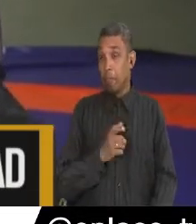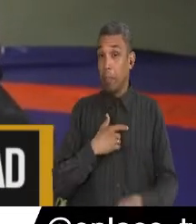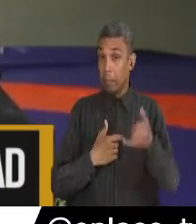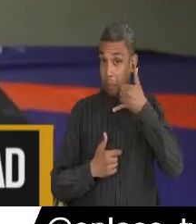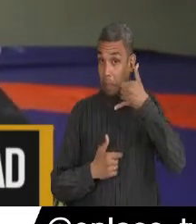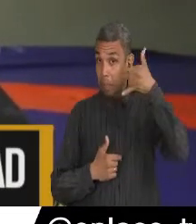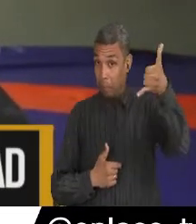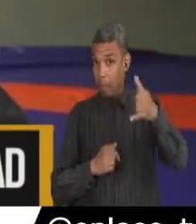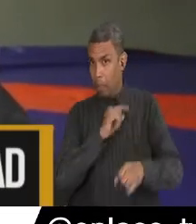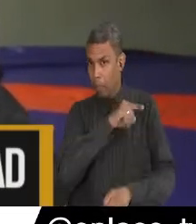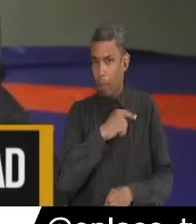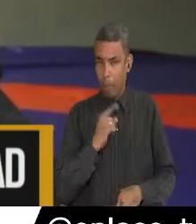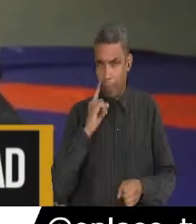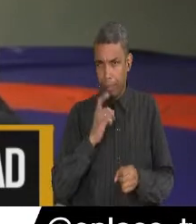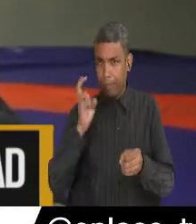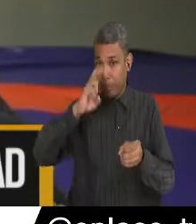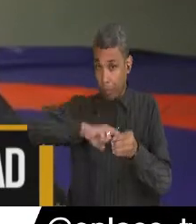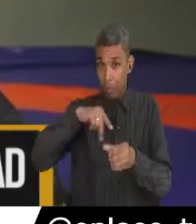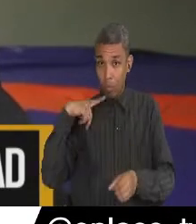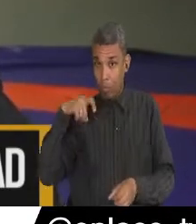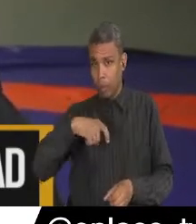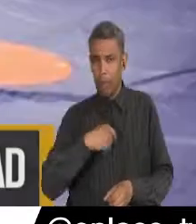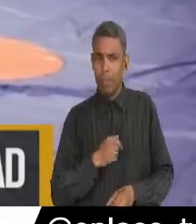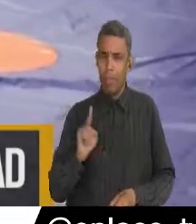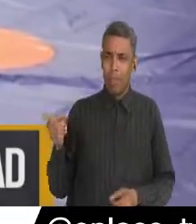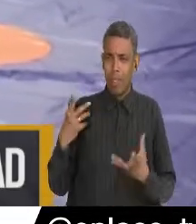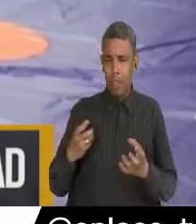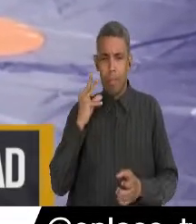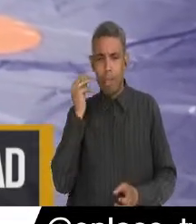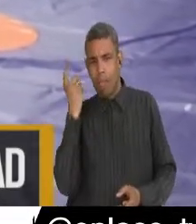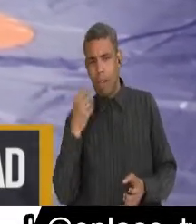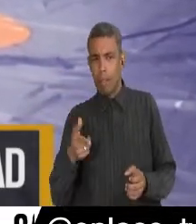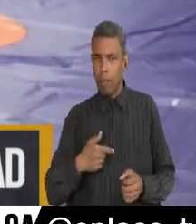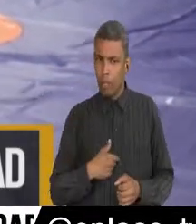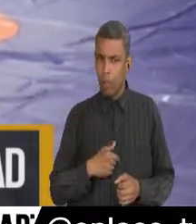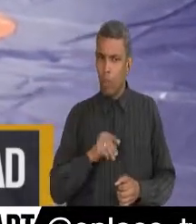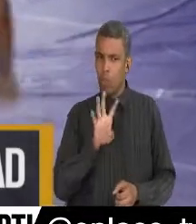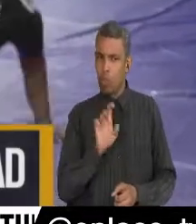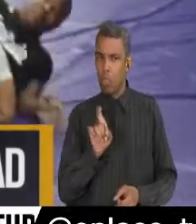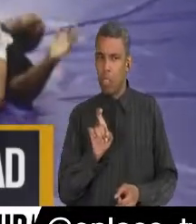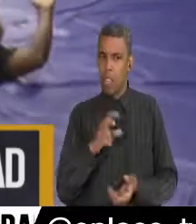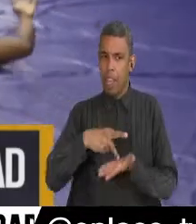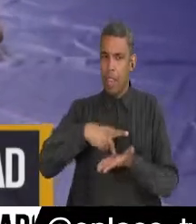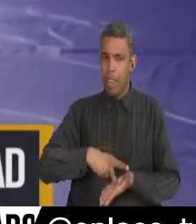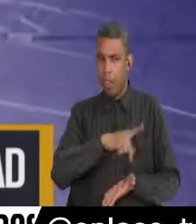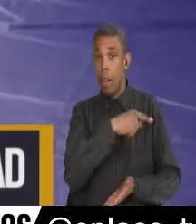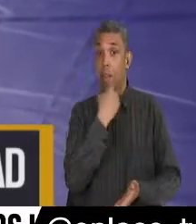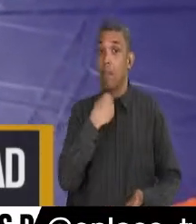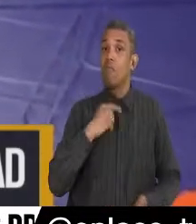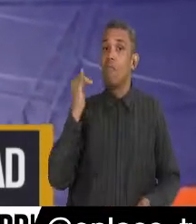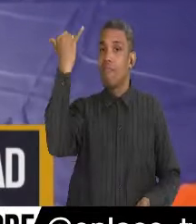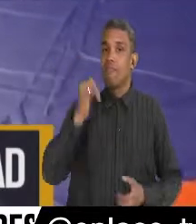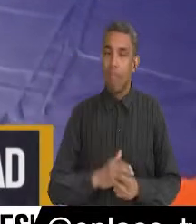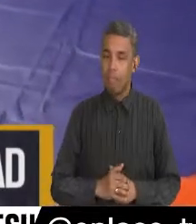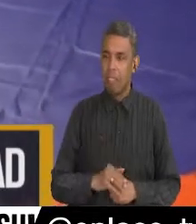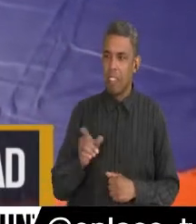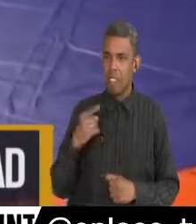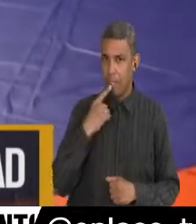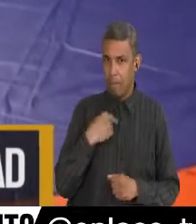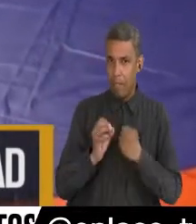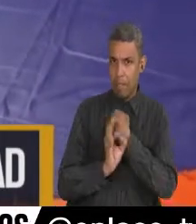nos preparamos para eso. También, según el entrenador, este joven deportista cumple con todas las características para ser un campeón en esta